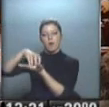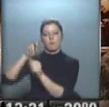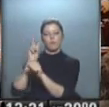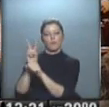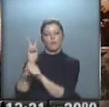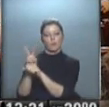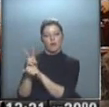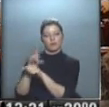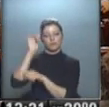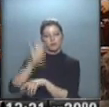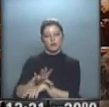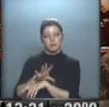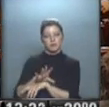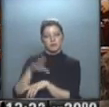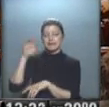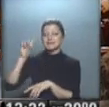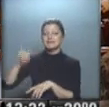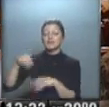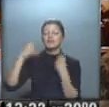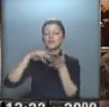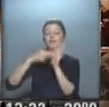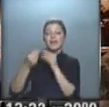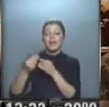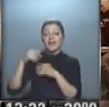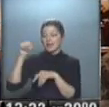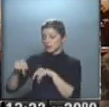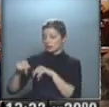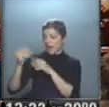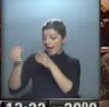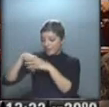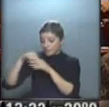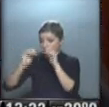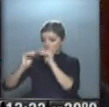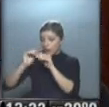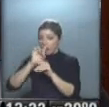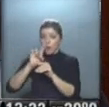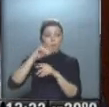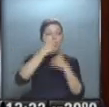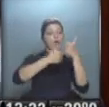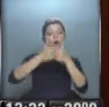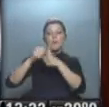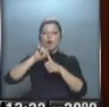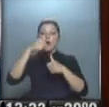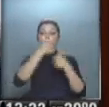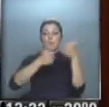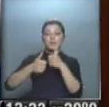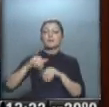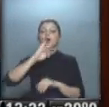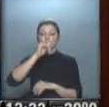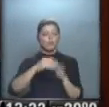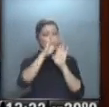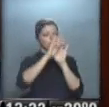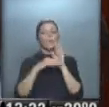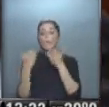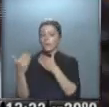que, insisto, permite no regular lo central del Grupo Clarín y sí regular a su competencia, agudizando la situación de posición dominante